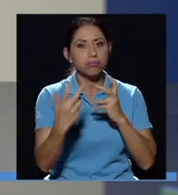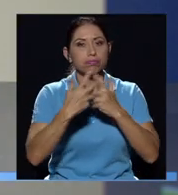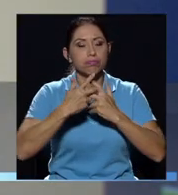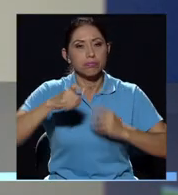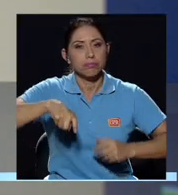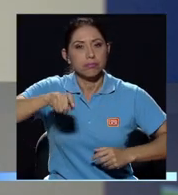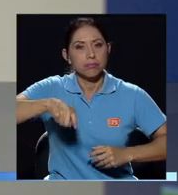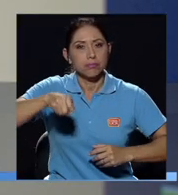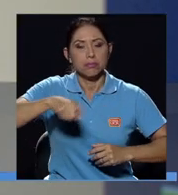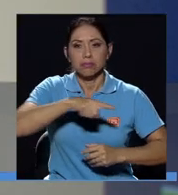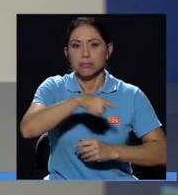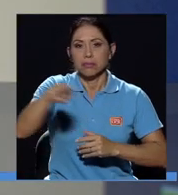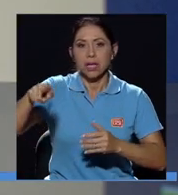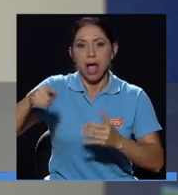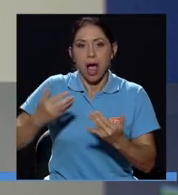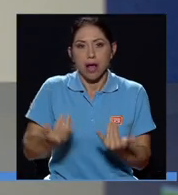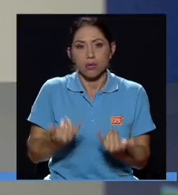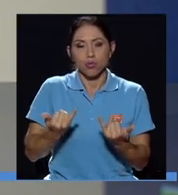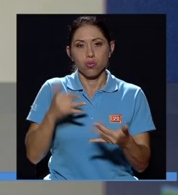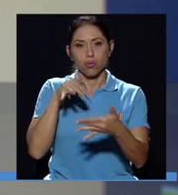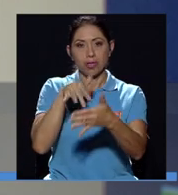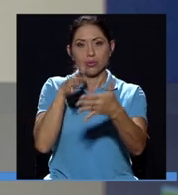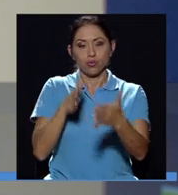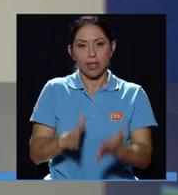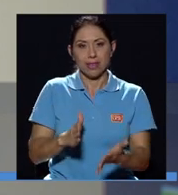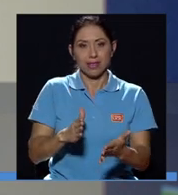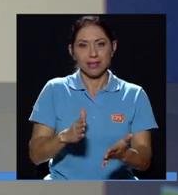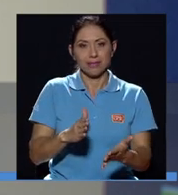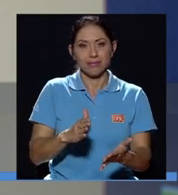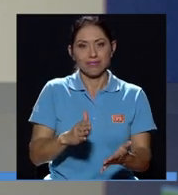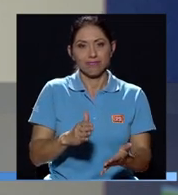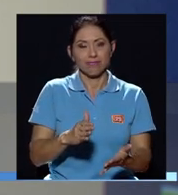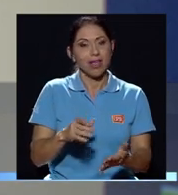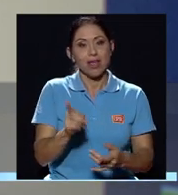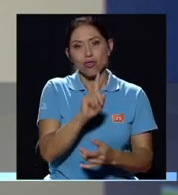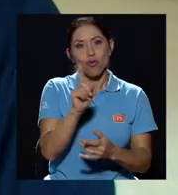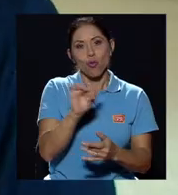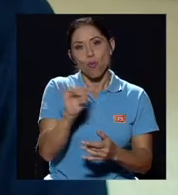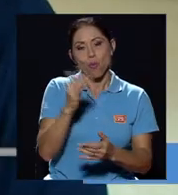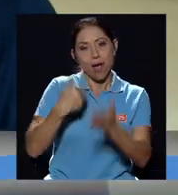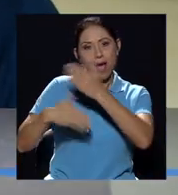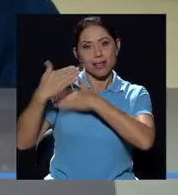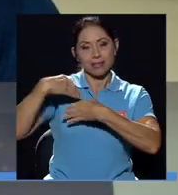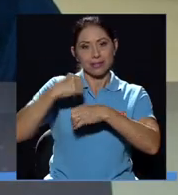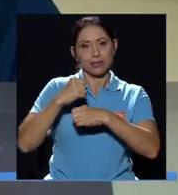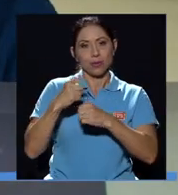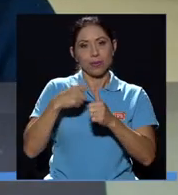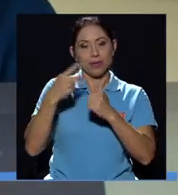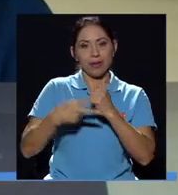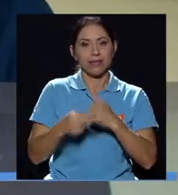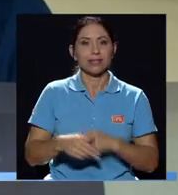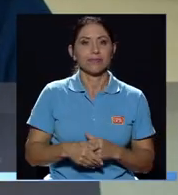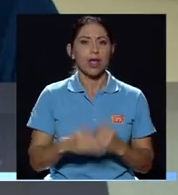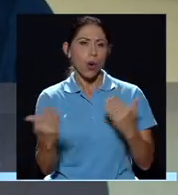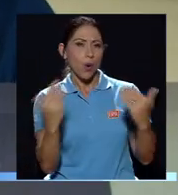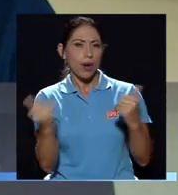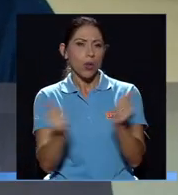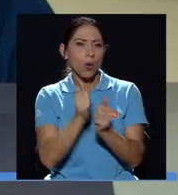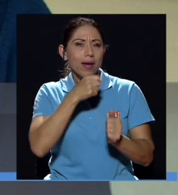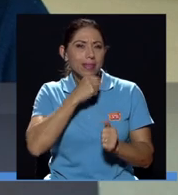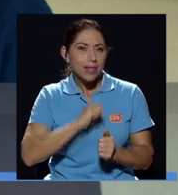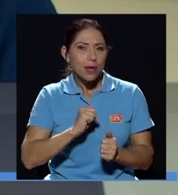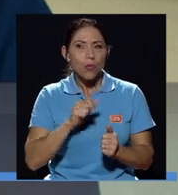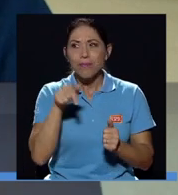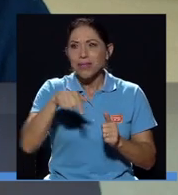las necesidades de los estudiantes actuales que a cuando lo hicieron por primera vez. Respecto a la antigua, me parece que se aprovecha más la luz